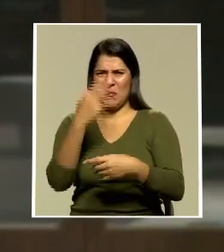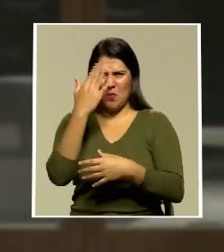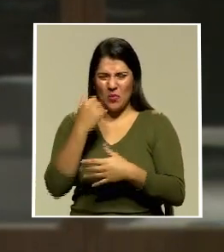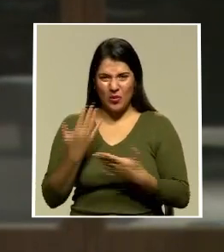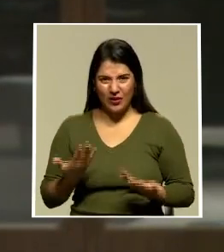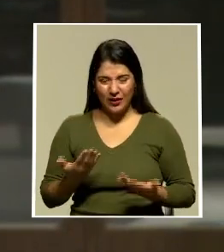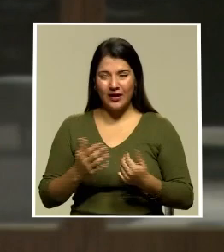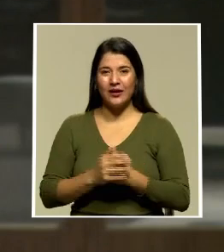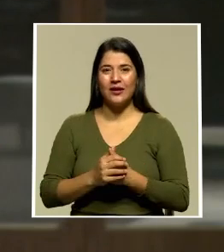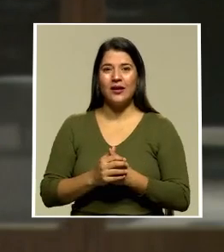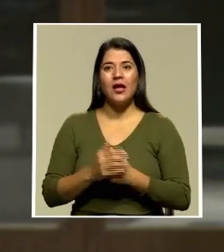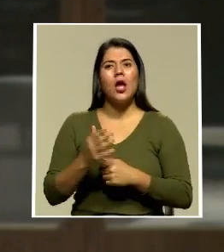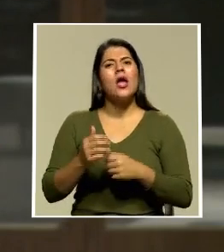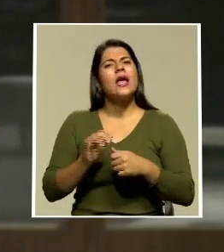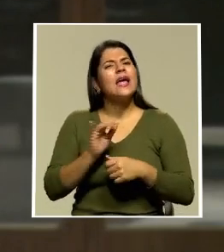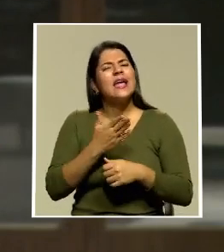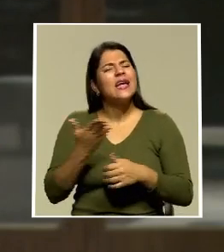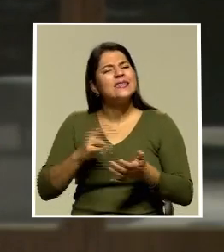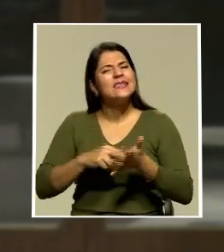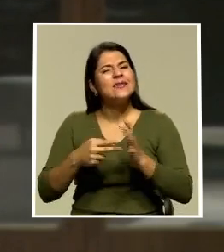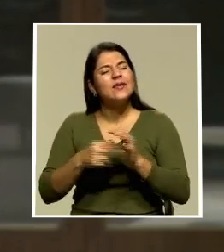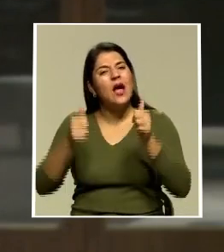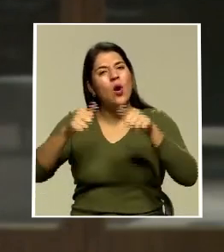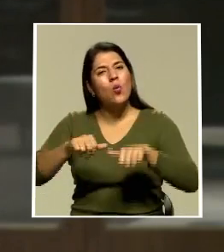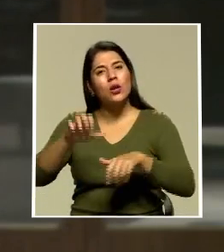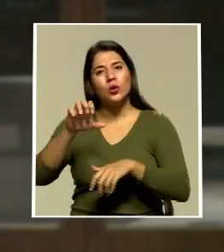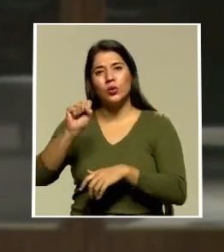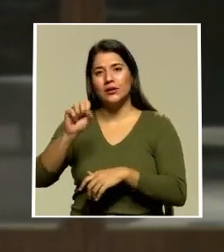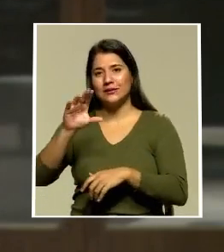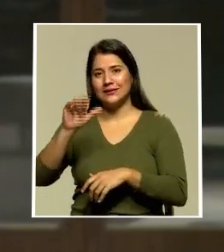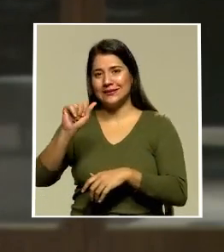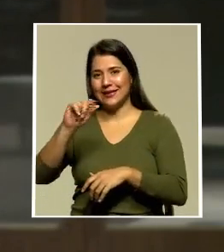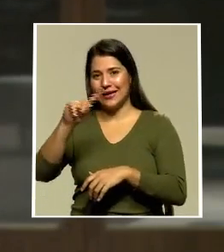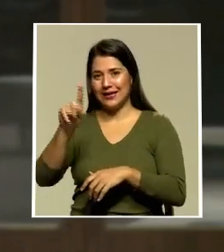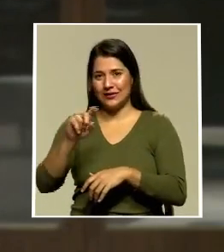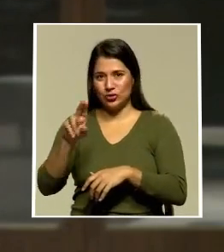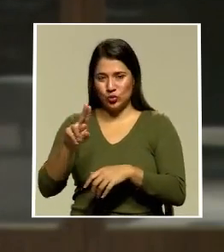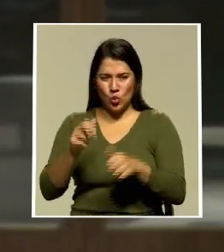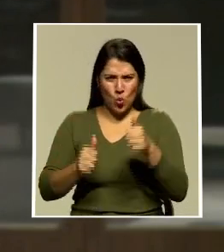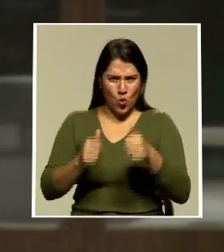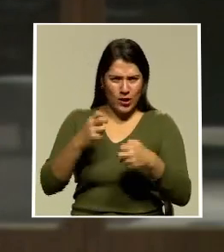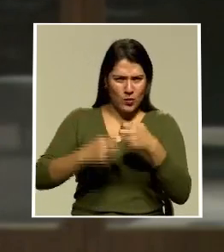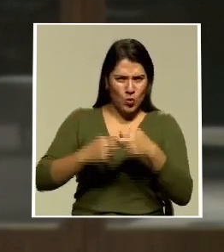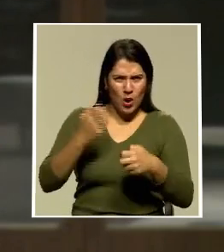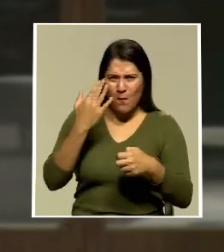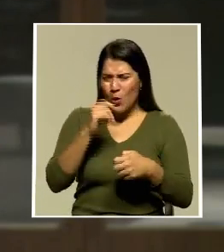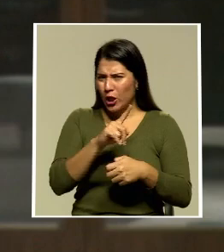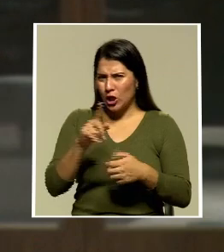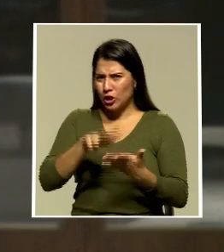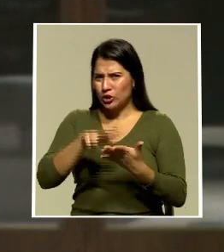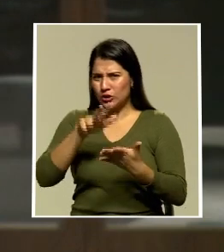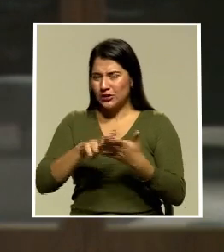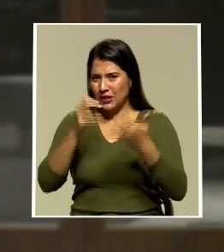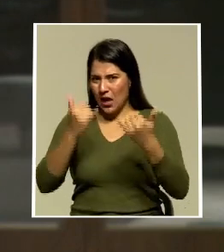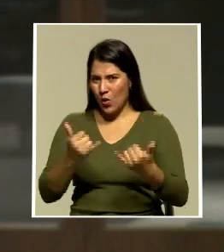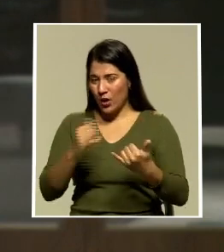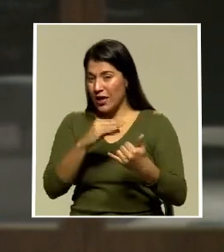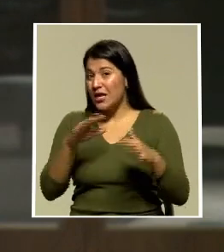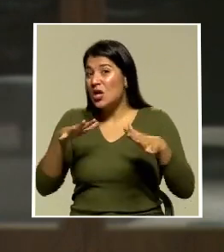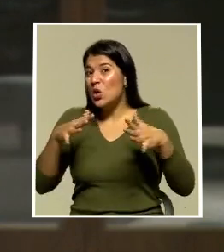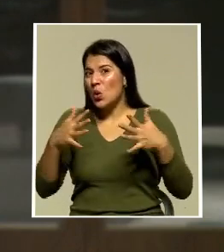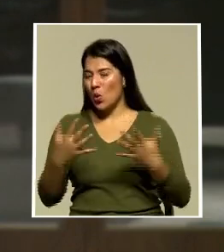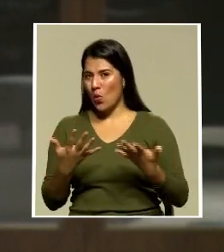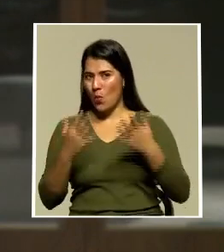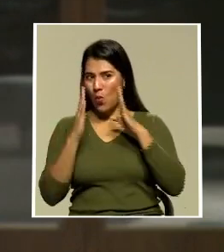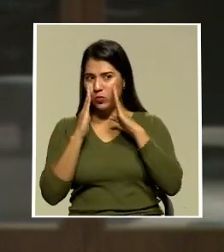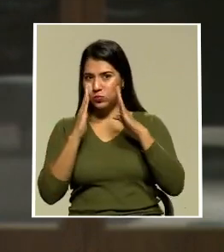esto? ¿Qué es el acuerdo de Escazú? ¿Cuáles son los problemas que tiene para no ratificarlo en este momento y el ambiente que se